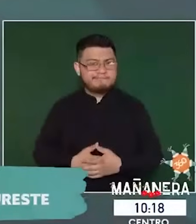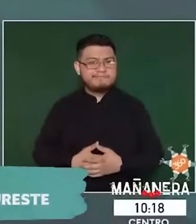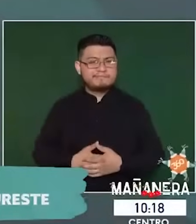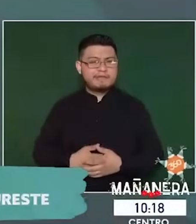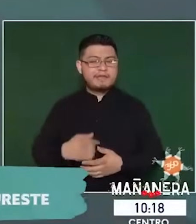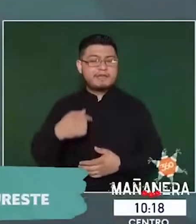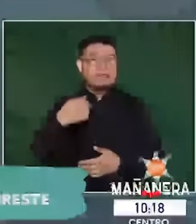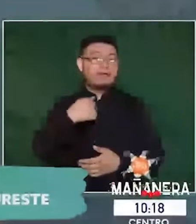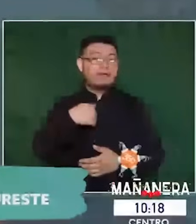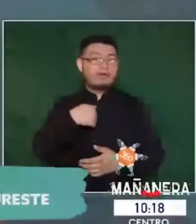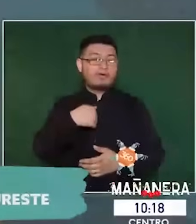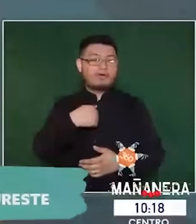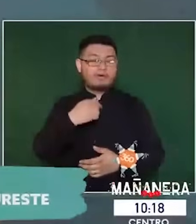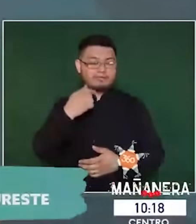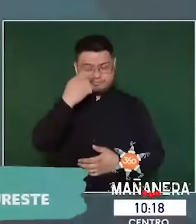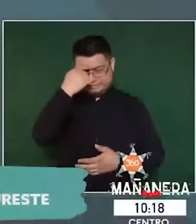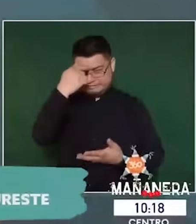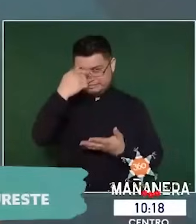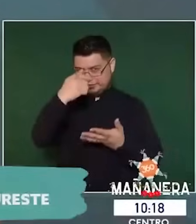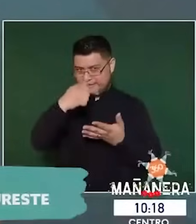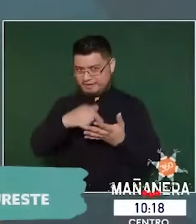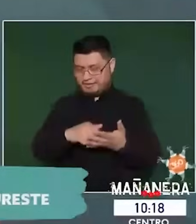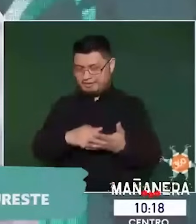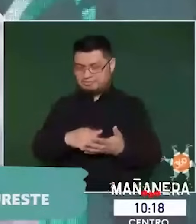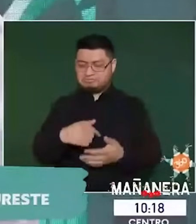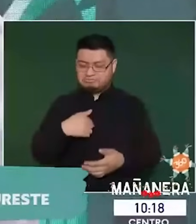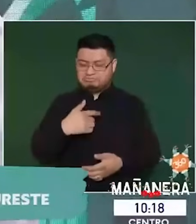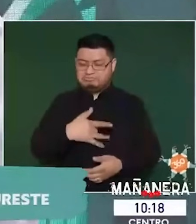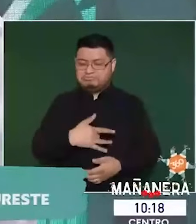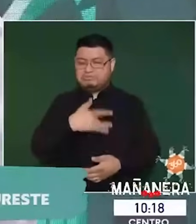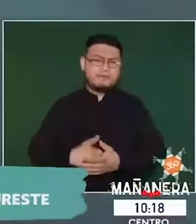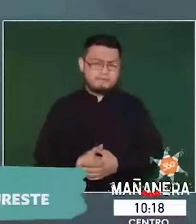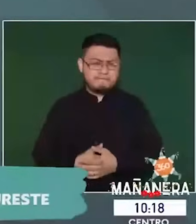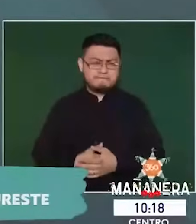punta de lanza del desarrollo,